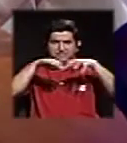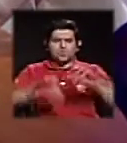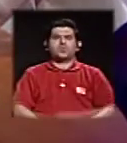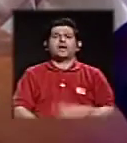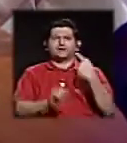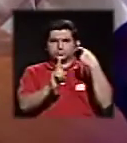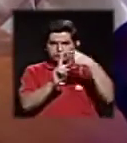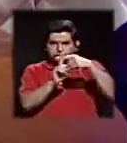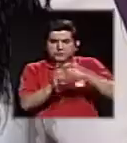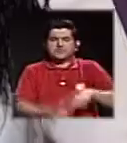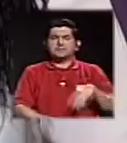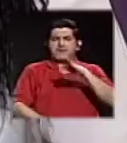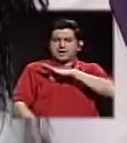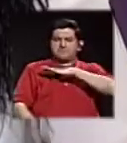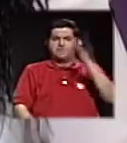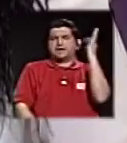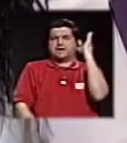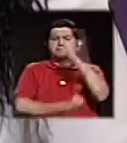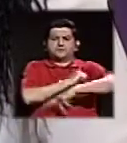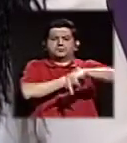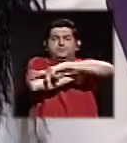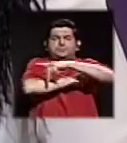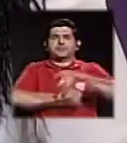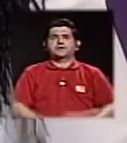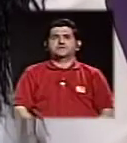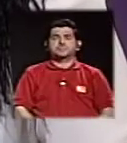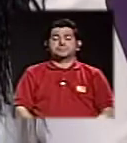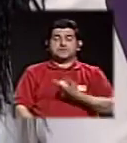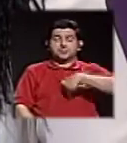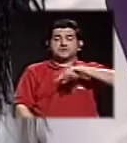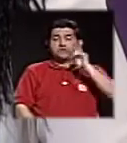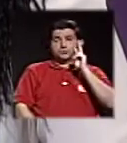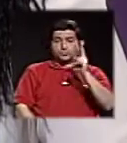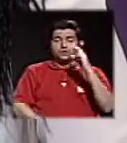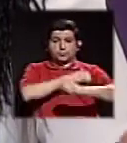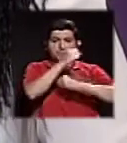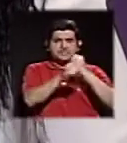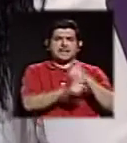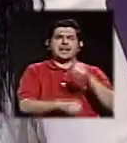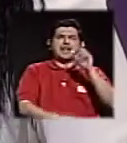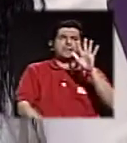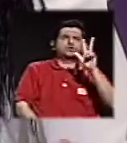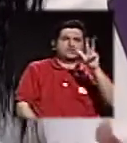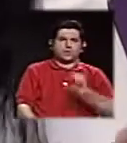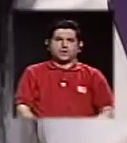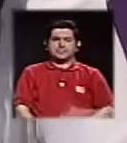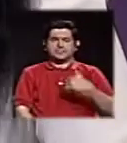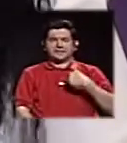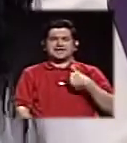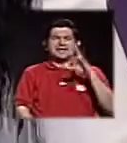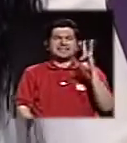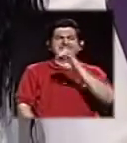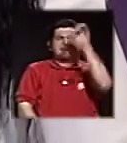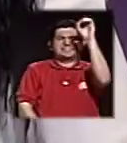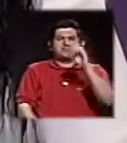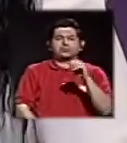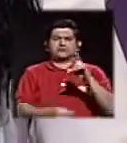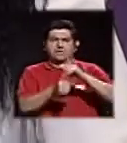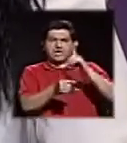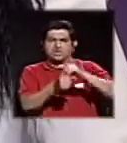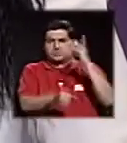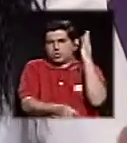para las mujeres en este país si vemos que en el año 53 apenas tuvimos un 6 por ciento de